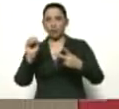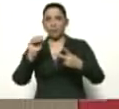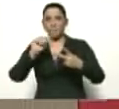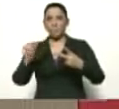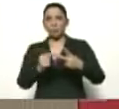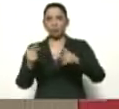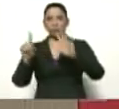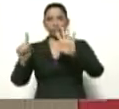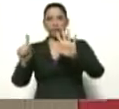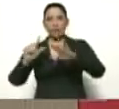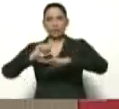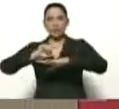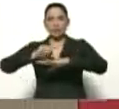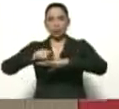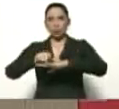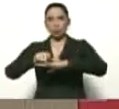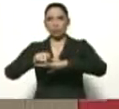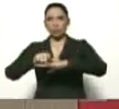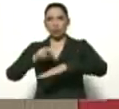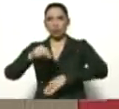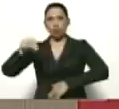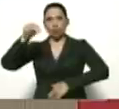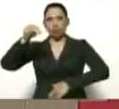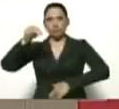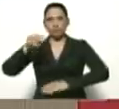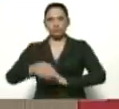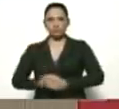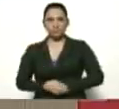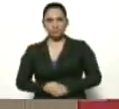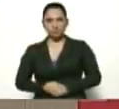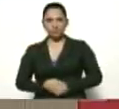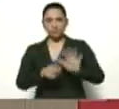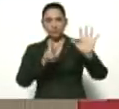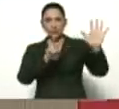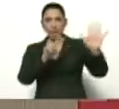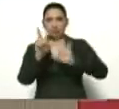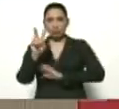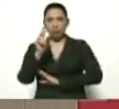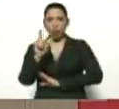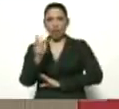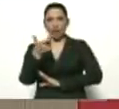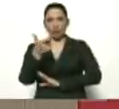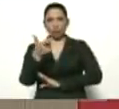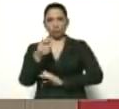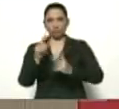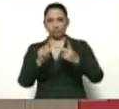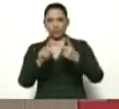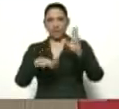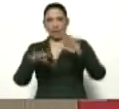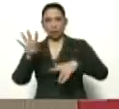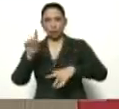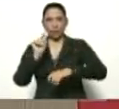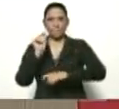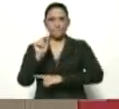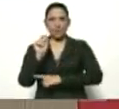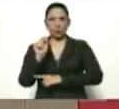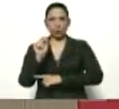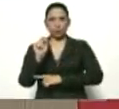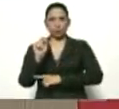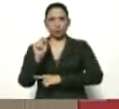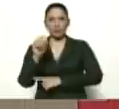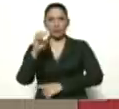6 segundos norte 72 grados 14 minutos